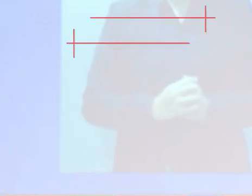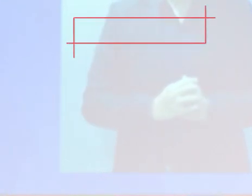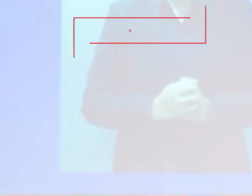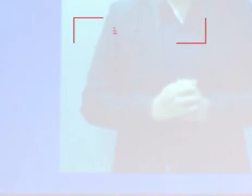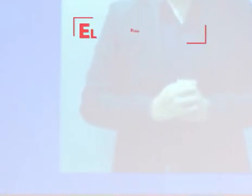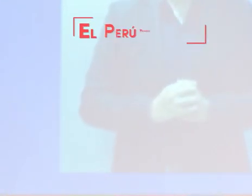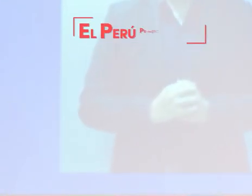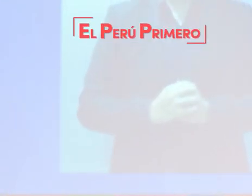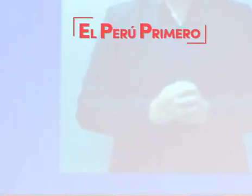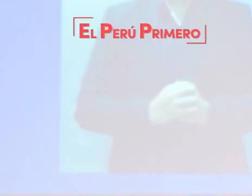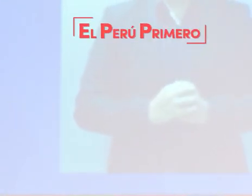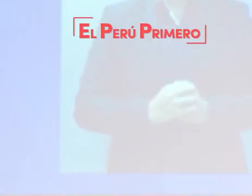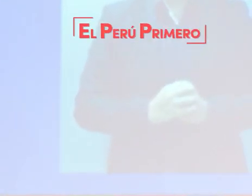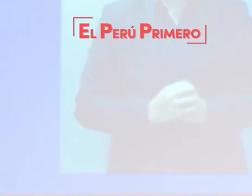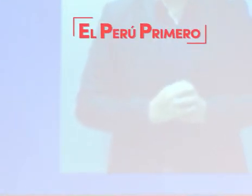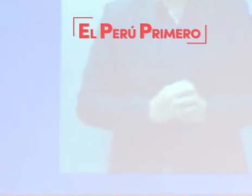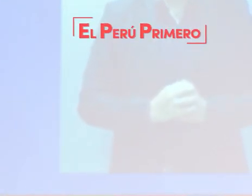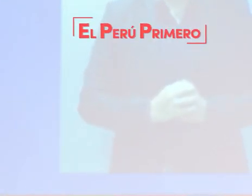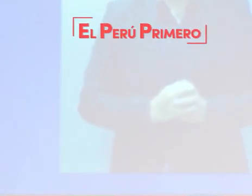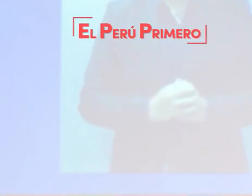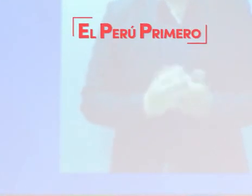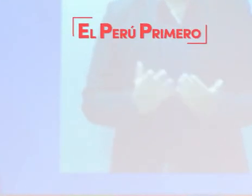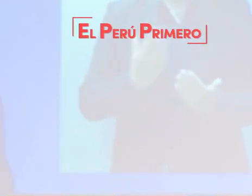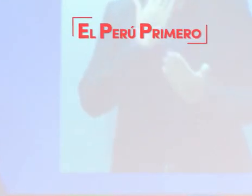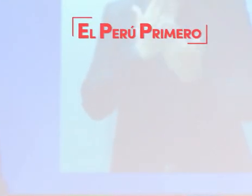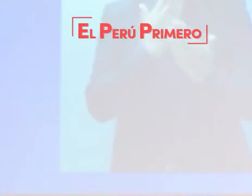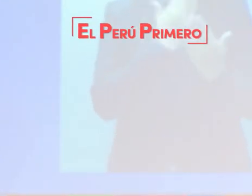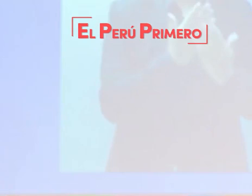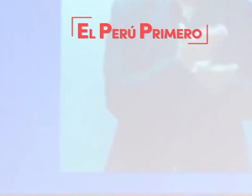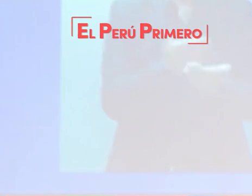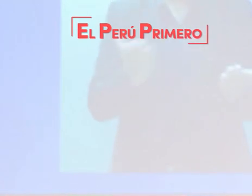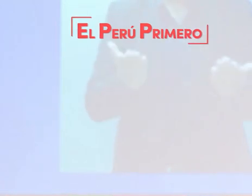asistencia de todos ustedes y de todos